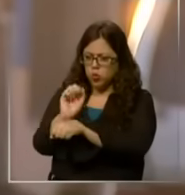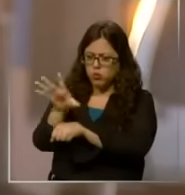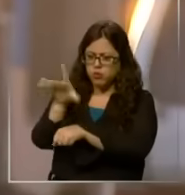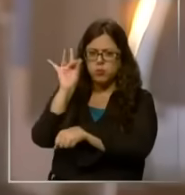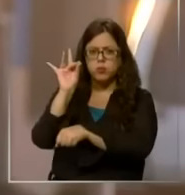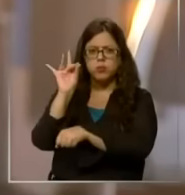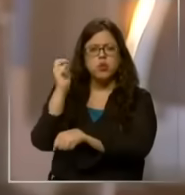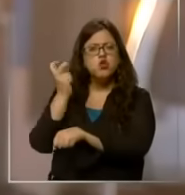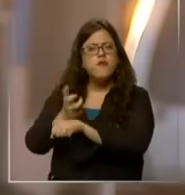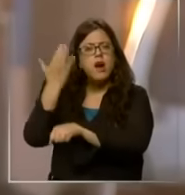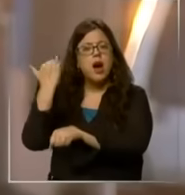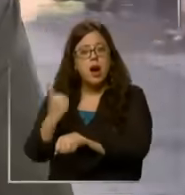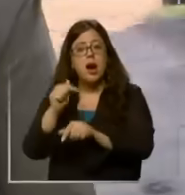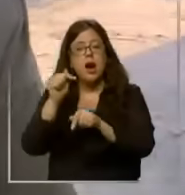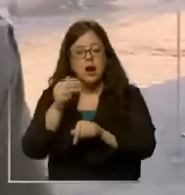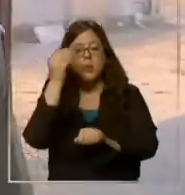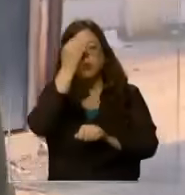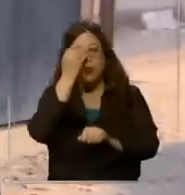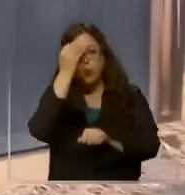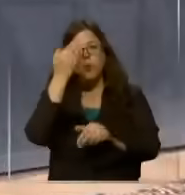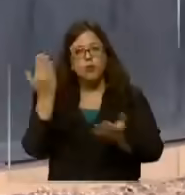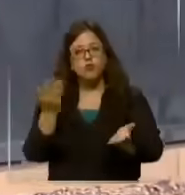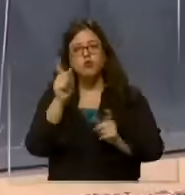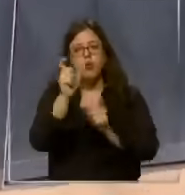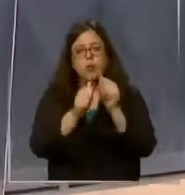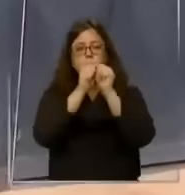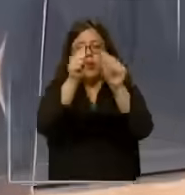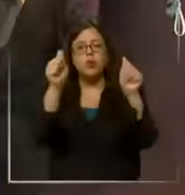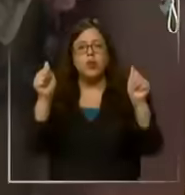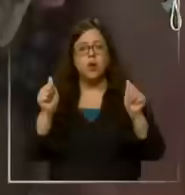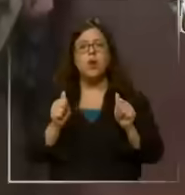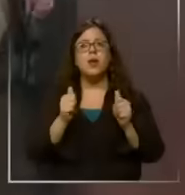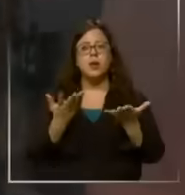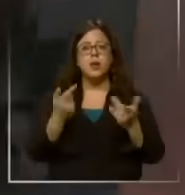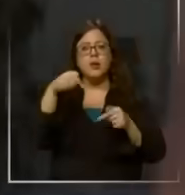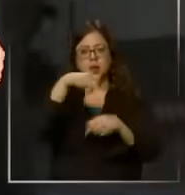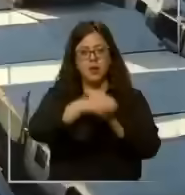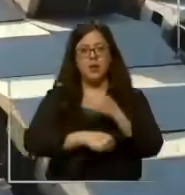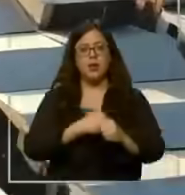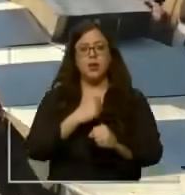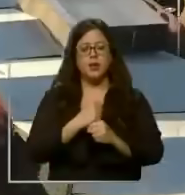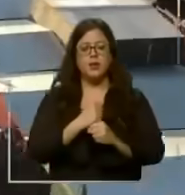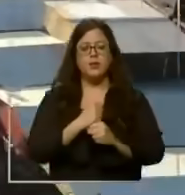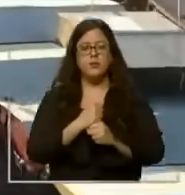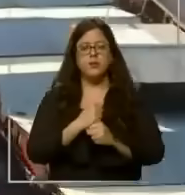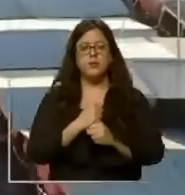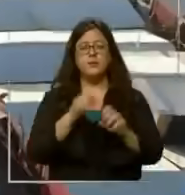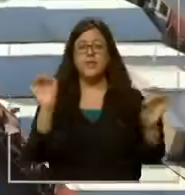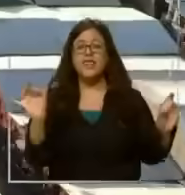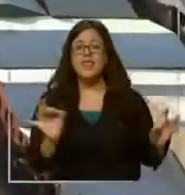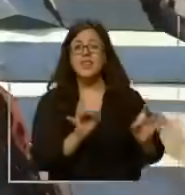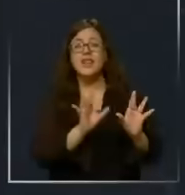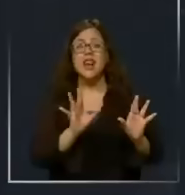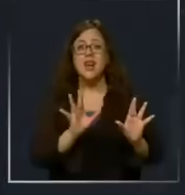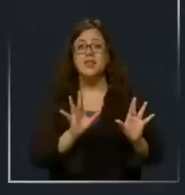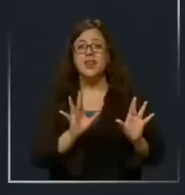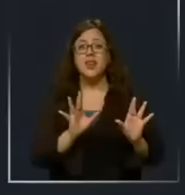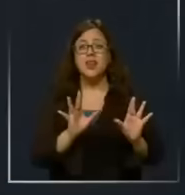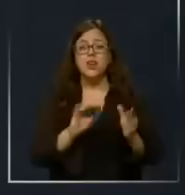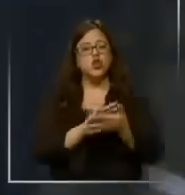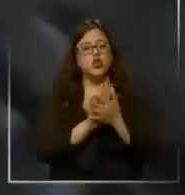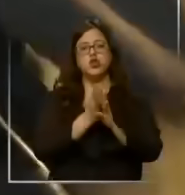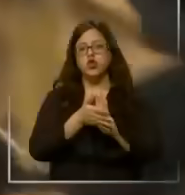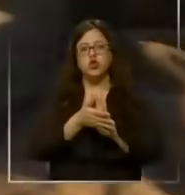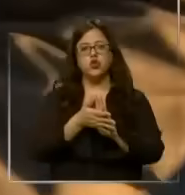por robo, ha sido la preocupación de las autoridades durante este año. Lo más grave es todo lo que está ocurriendo